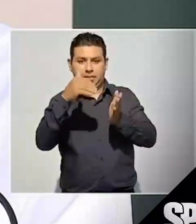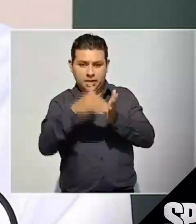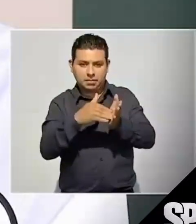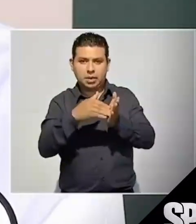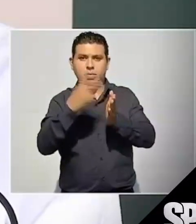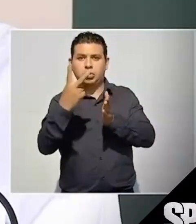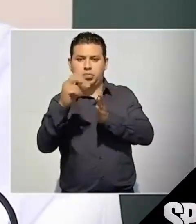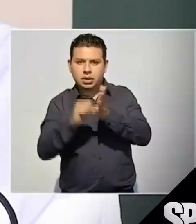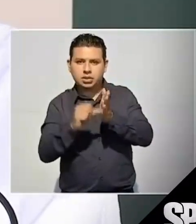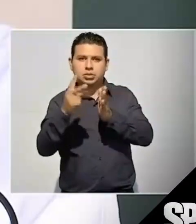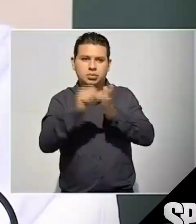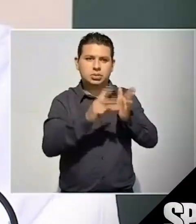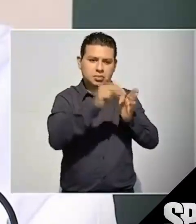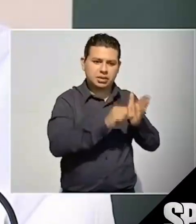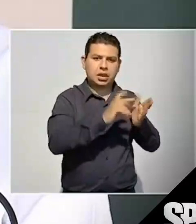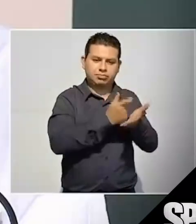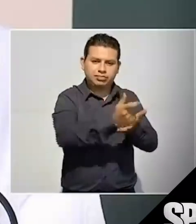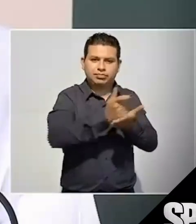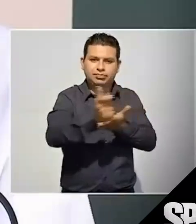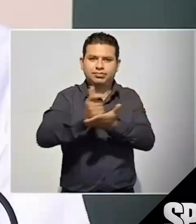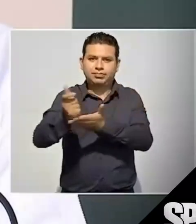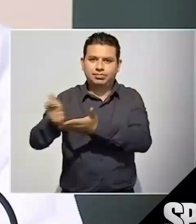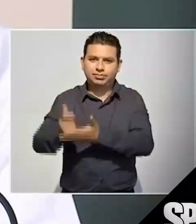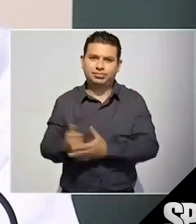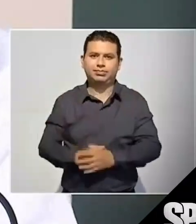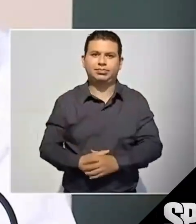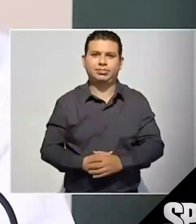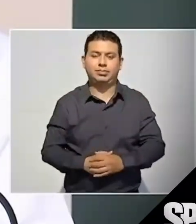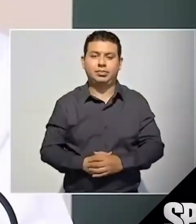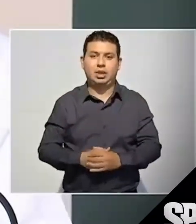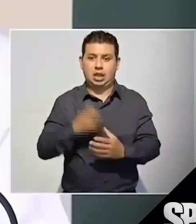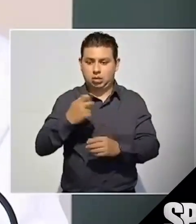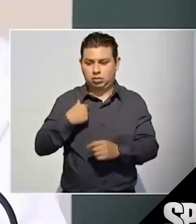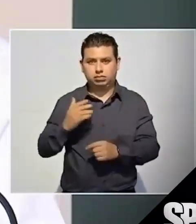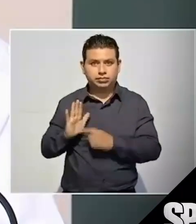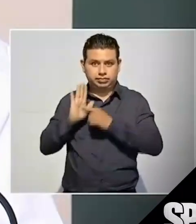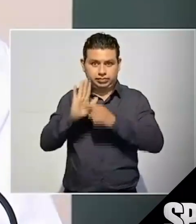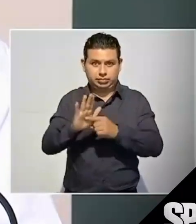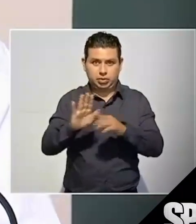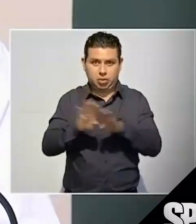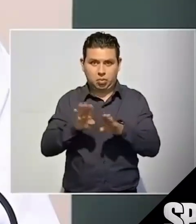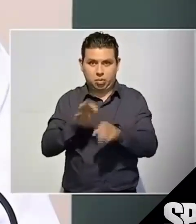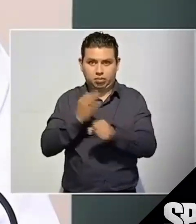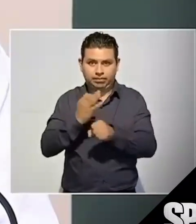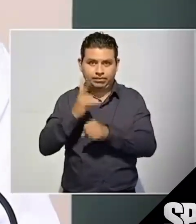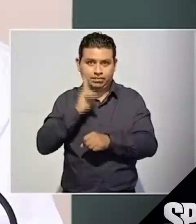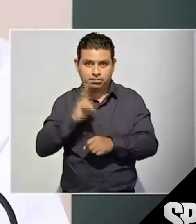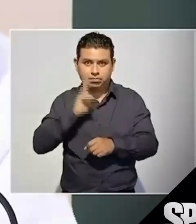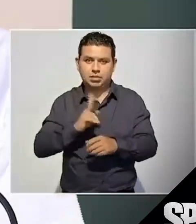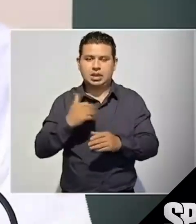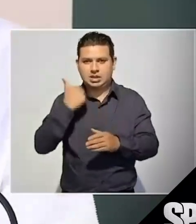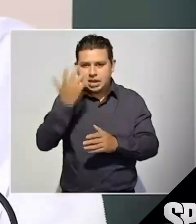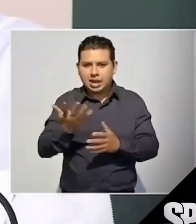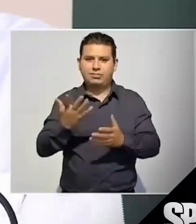2023, 2024, los apoyos aumentarán un 15% interanual. El objetivo principal es que